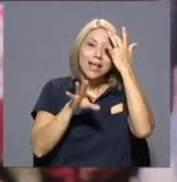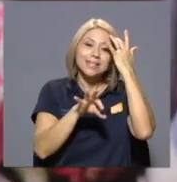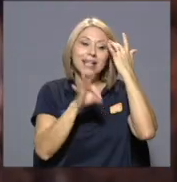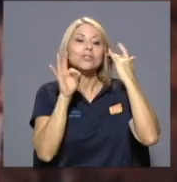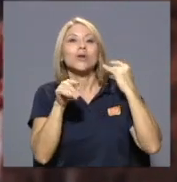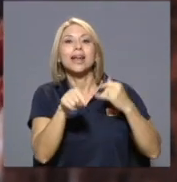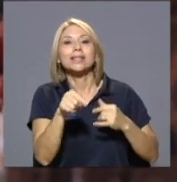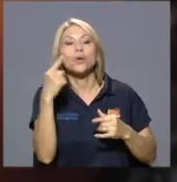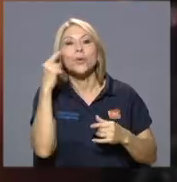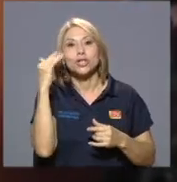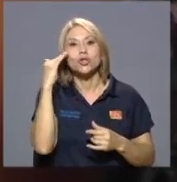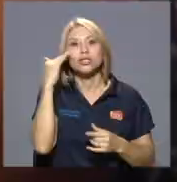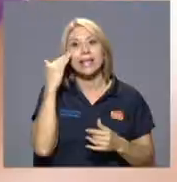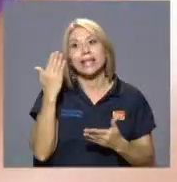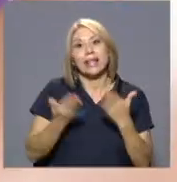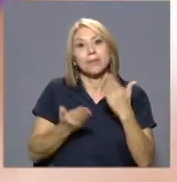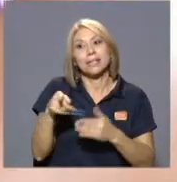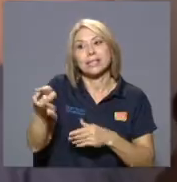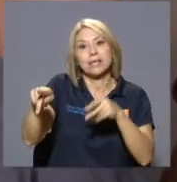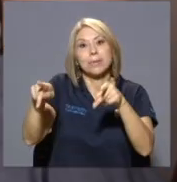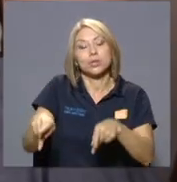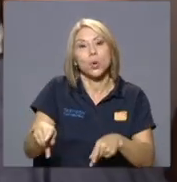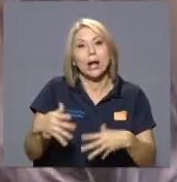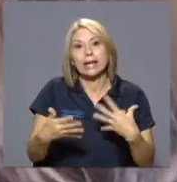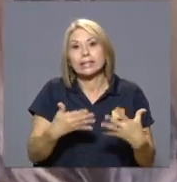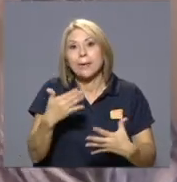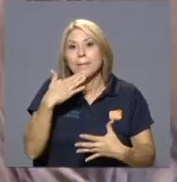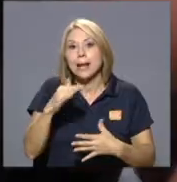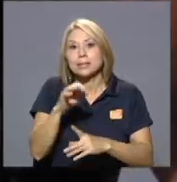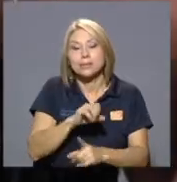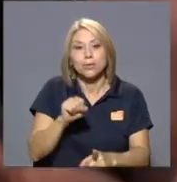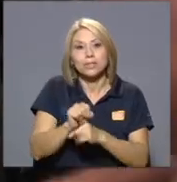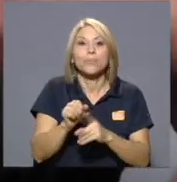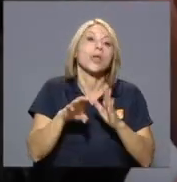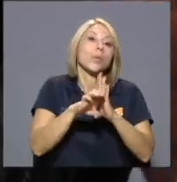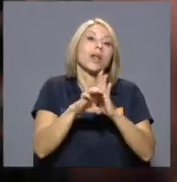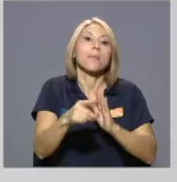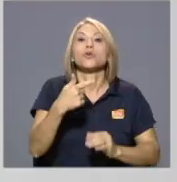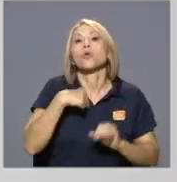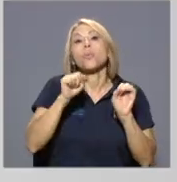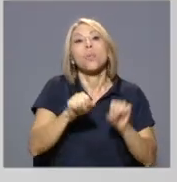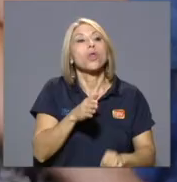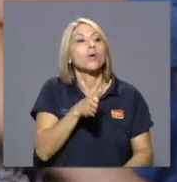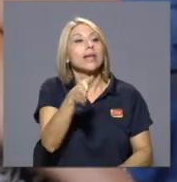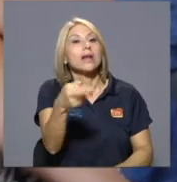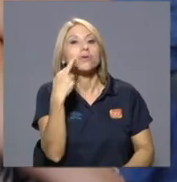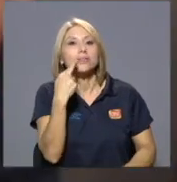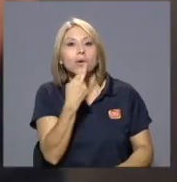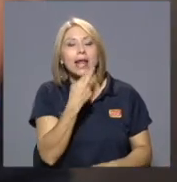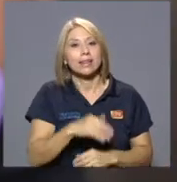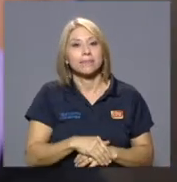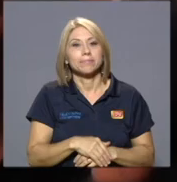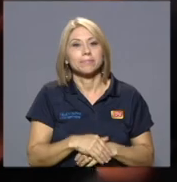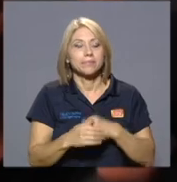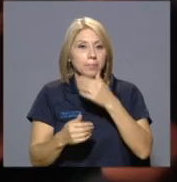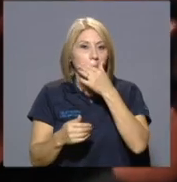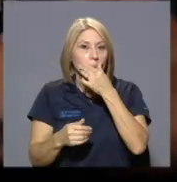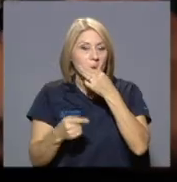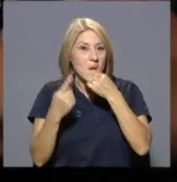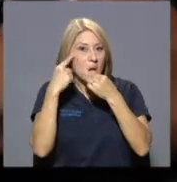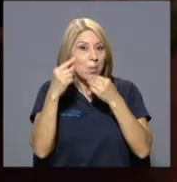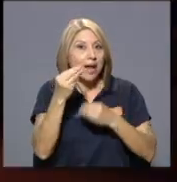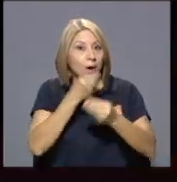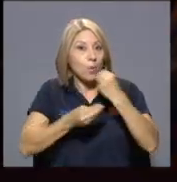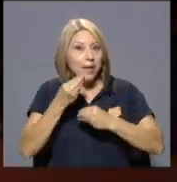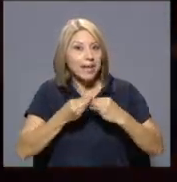sé que, por ejemplo, yo puedo ir a comer a cualquier restaurante, pero posiblemente hay una